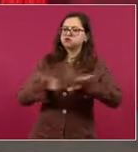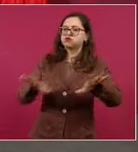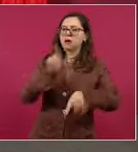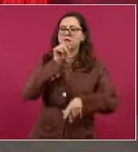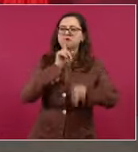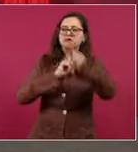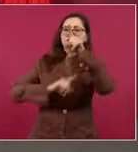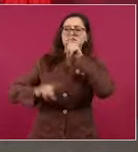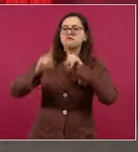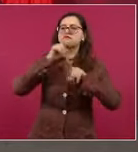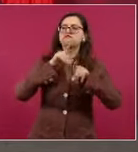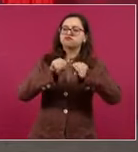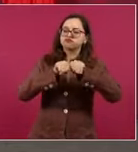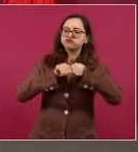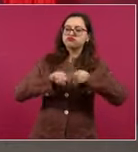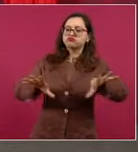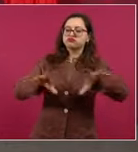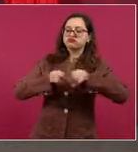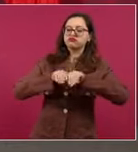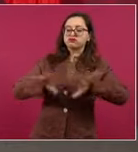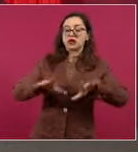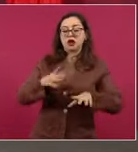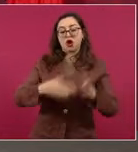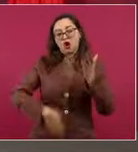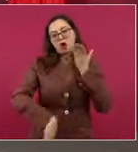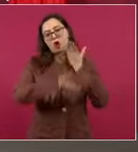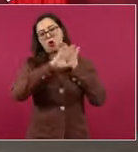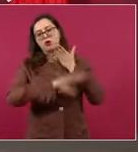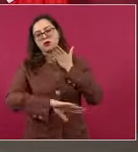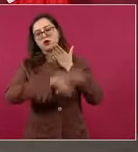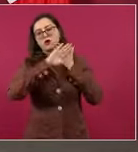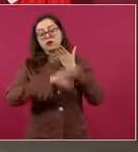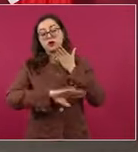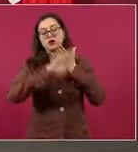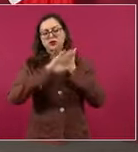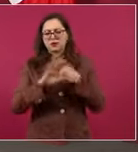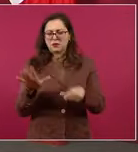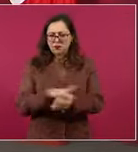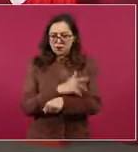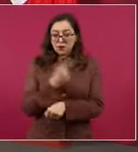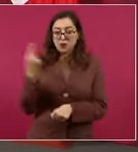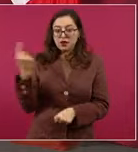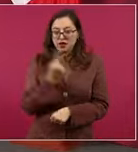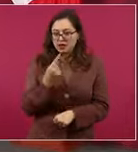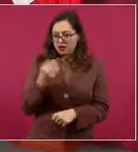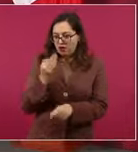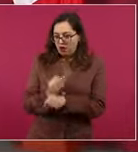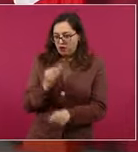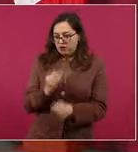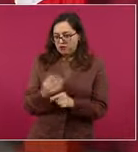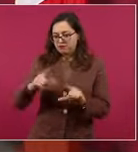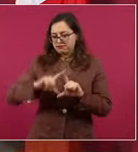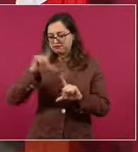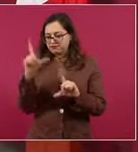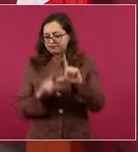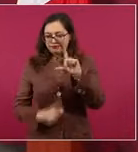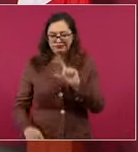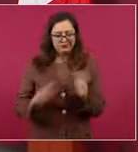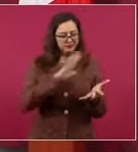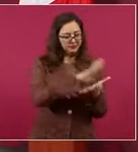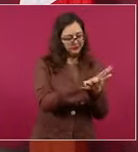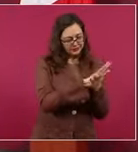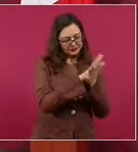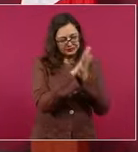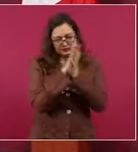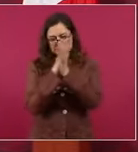detener el proceso de transformación que está en marcha en el país. No lo van